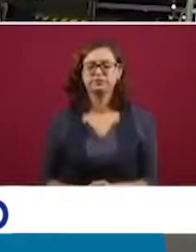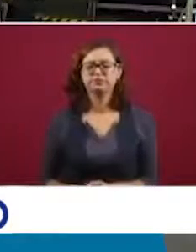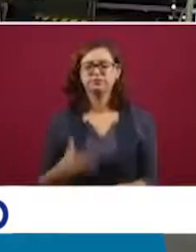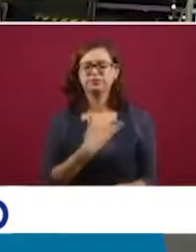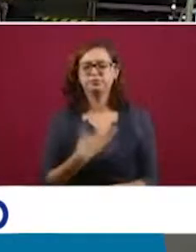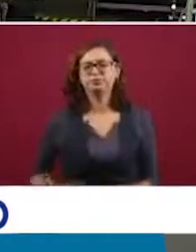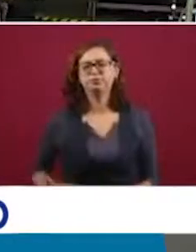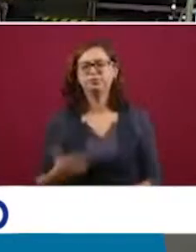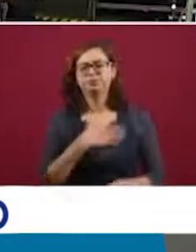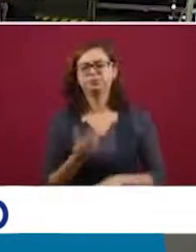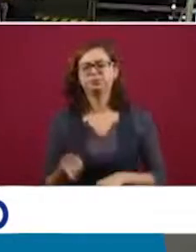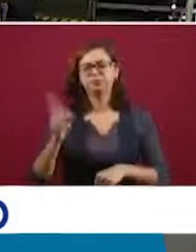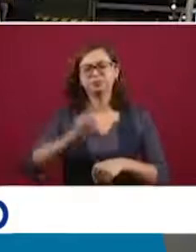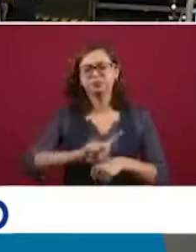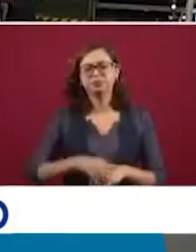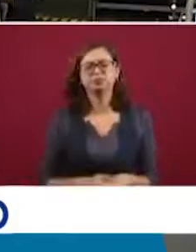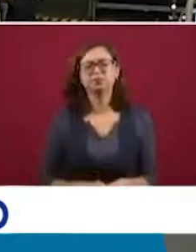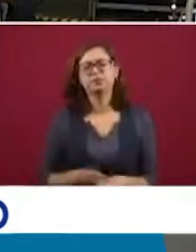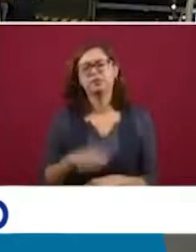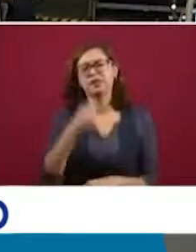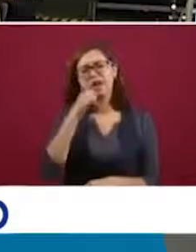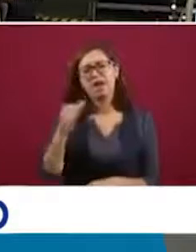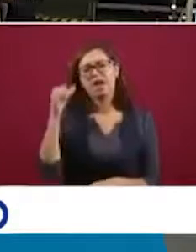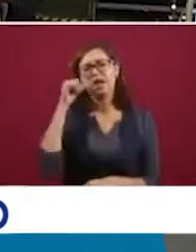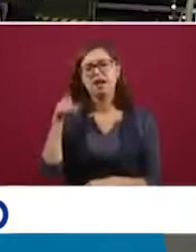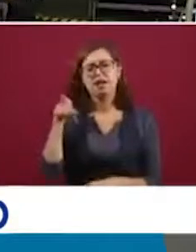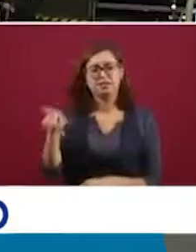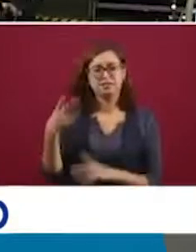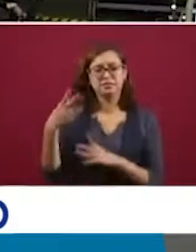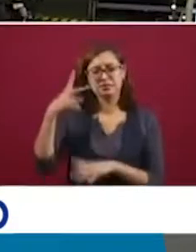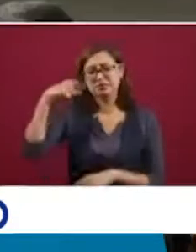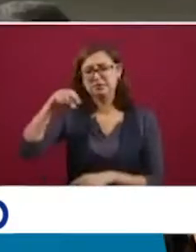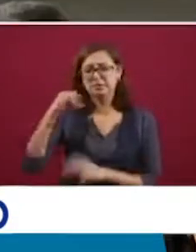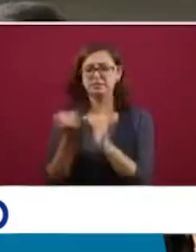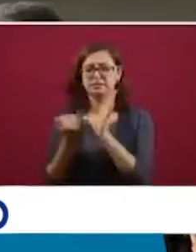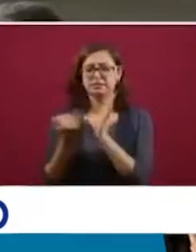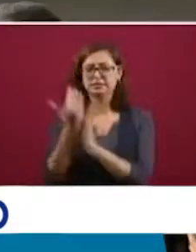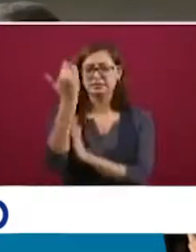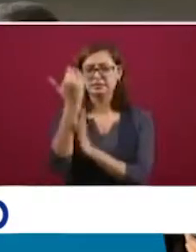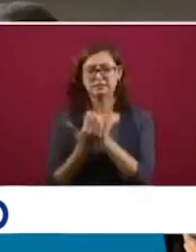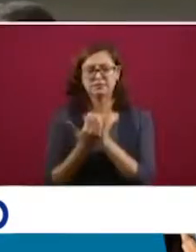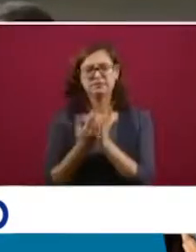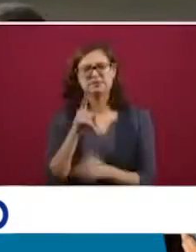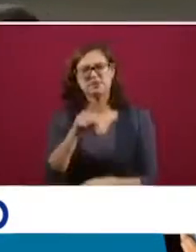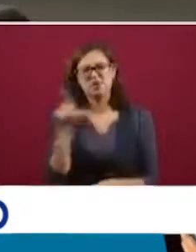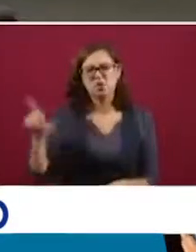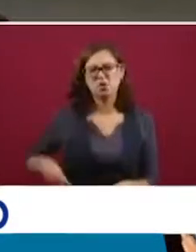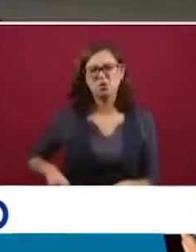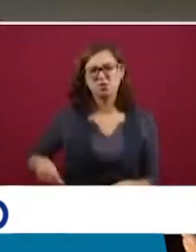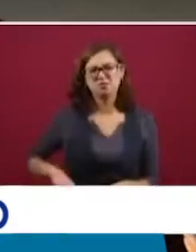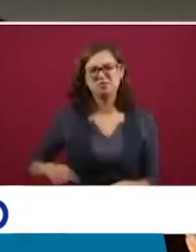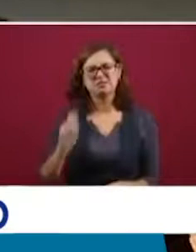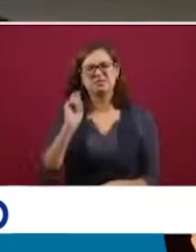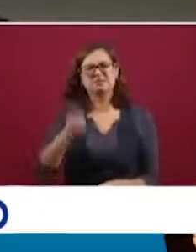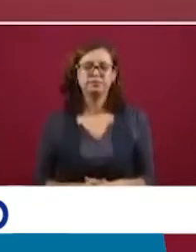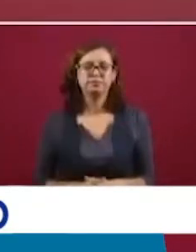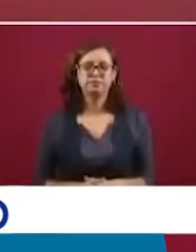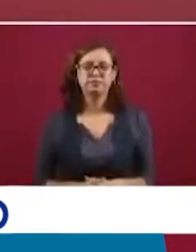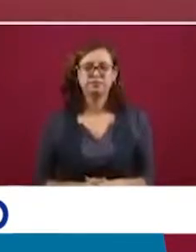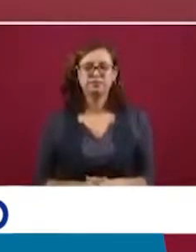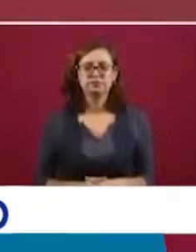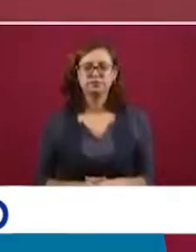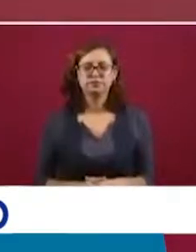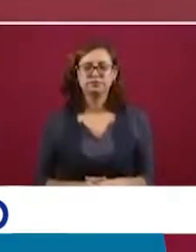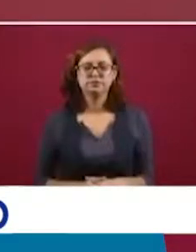de gobernación olga sánchez cordero entregará dicho documento ante el congreso señaló que ya tiene hecho el